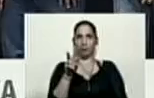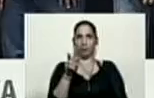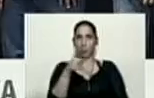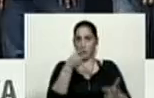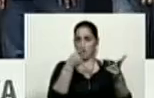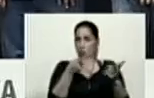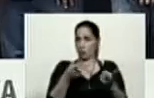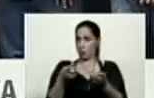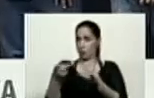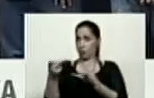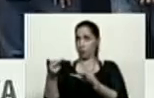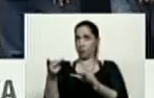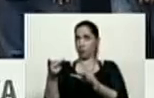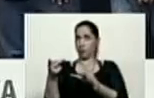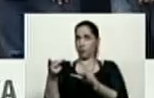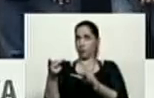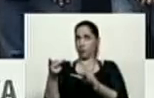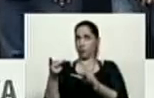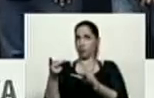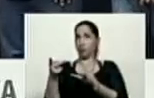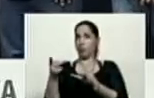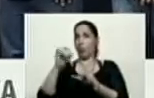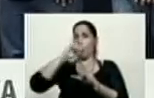invitados por Guaidó.